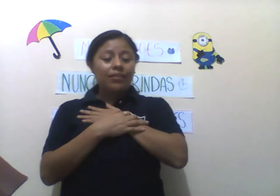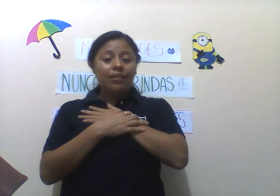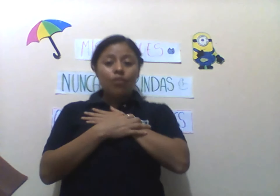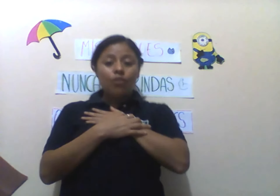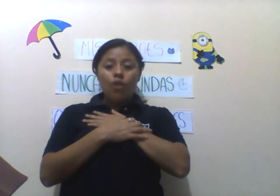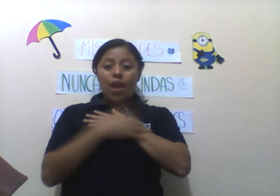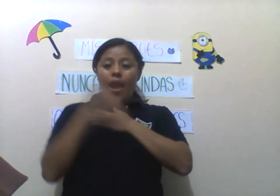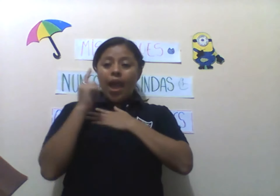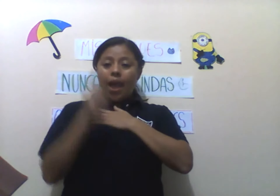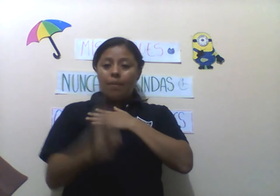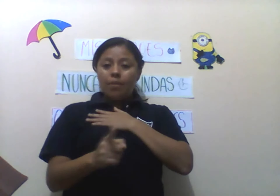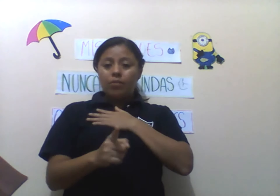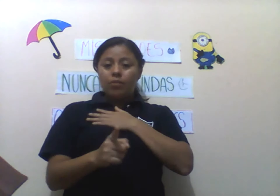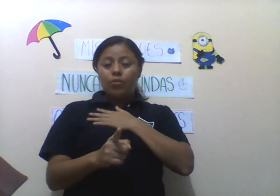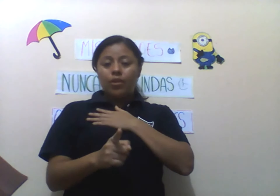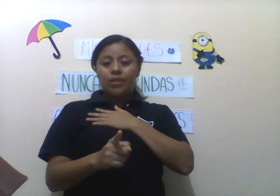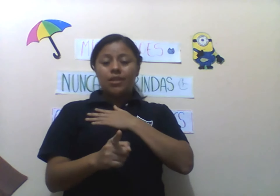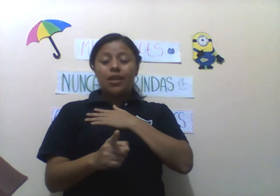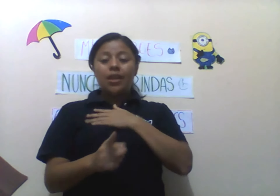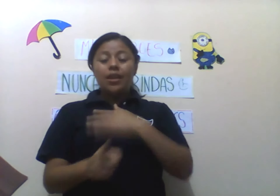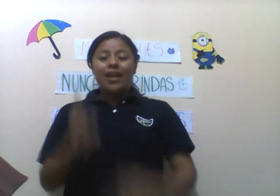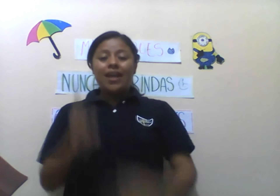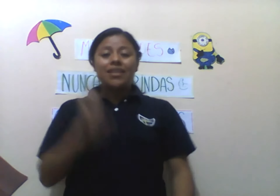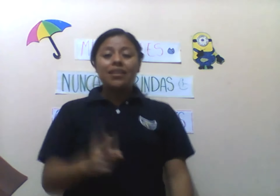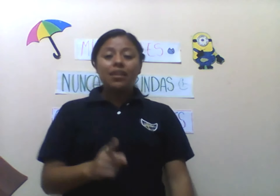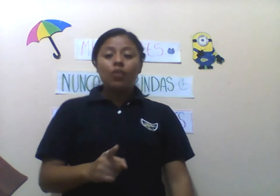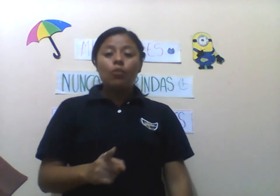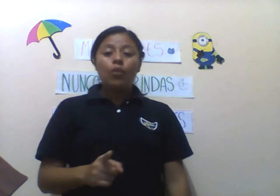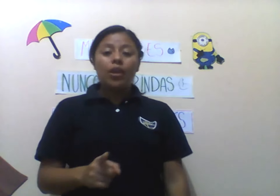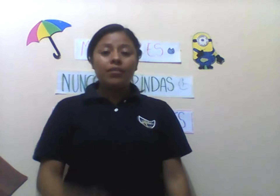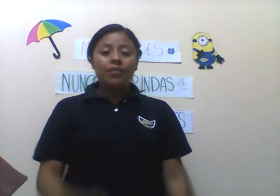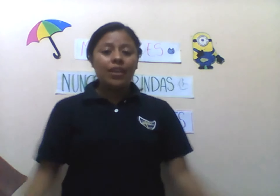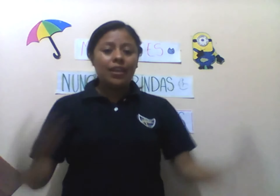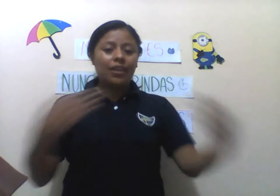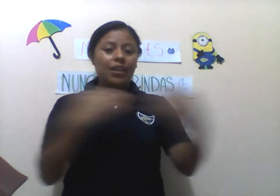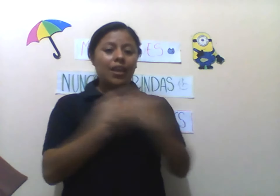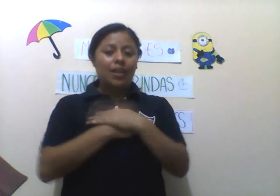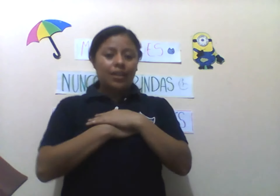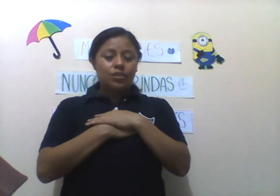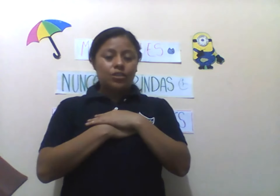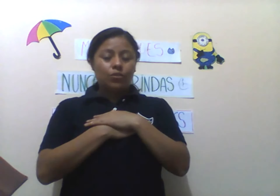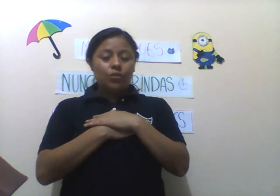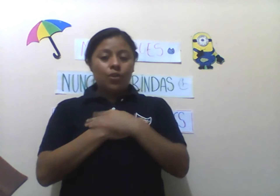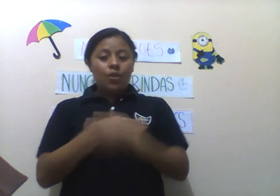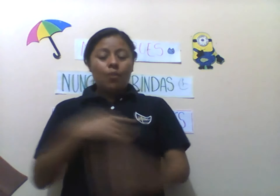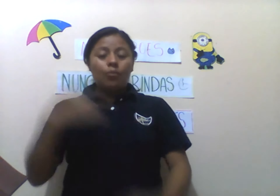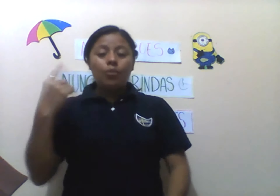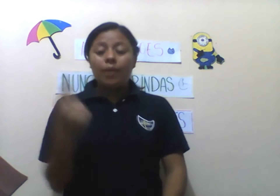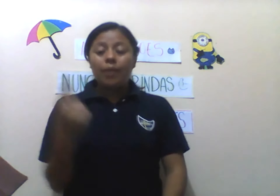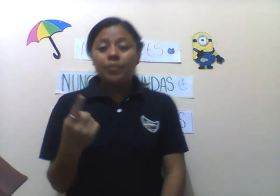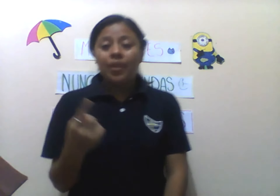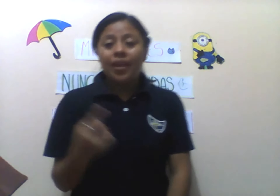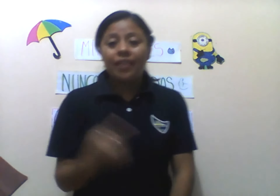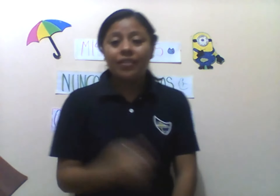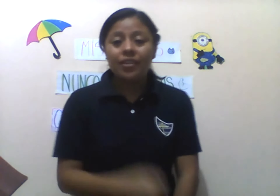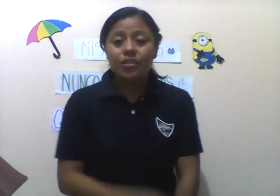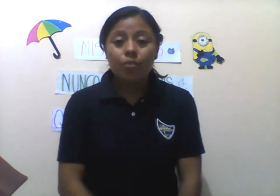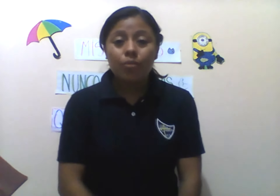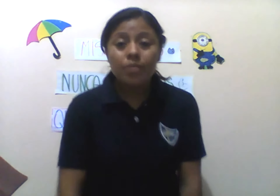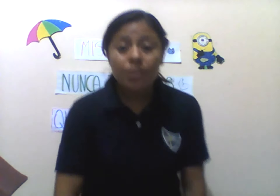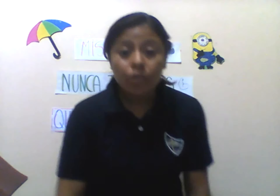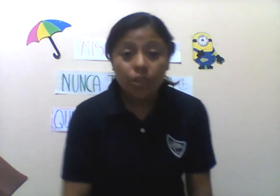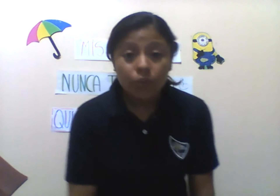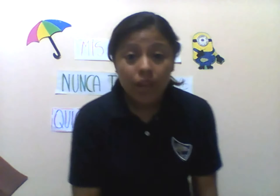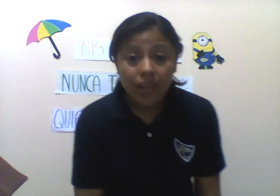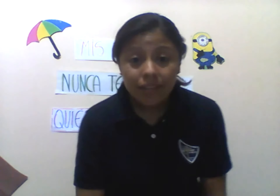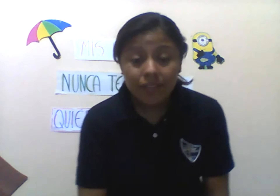y la aceptación a mí mismo. Así que, acéptate como eres y quiere tu chico. Muy bien. Así que, chicos,